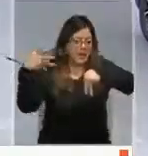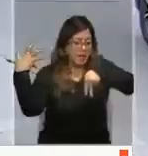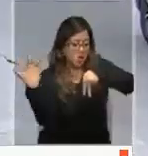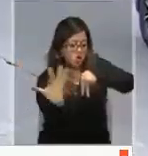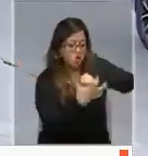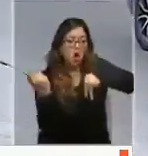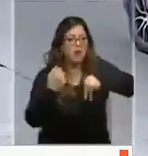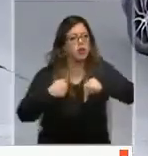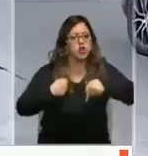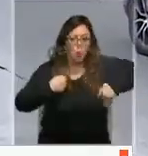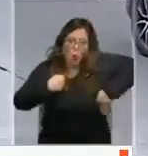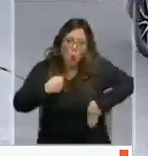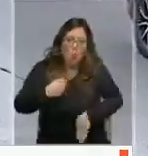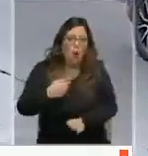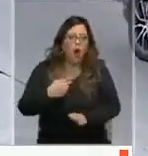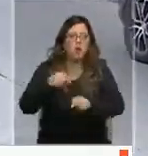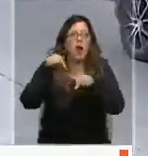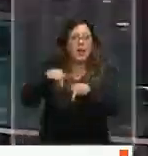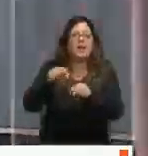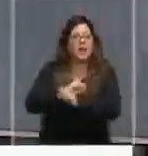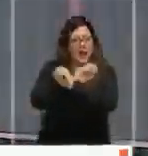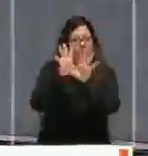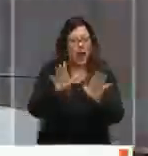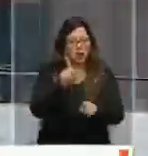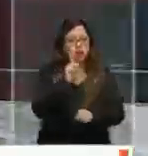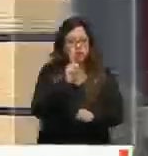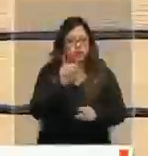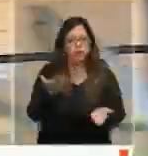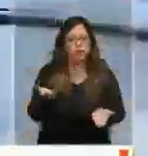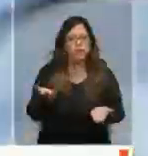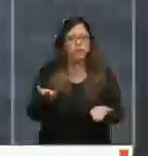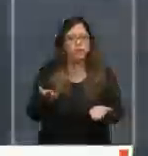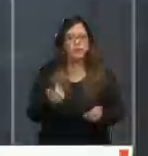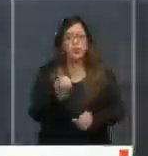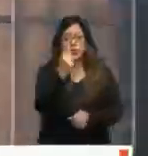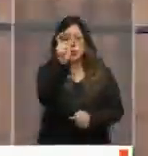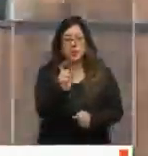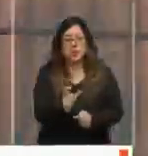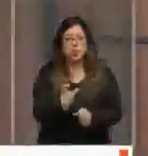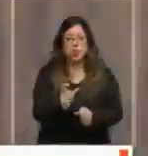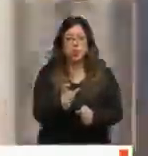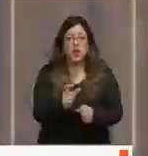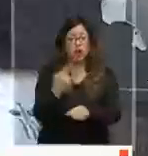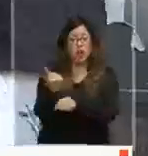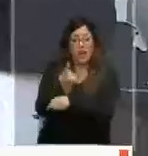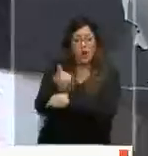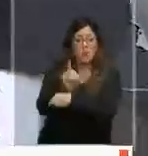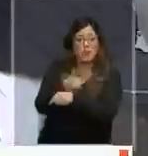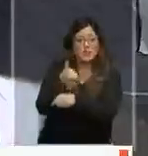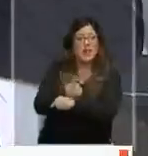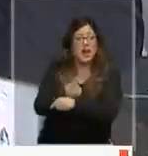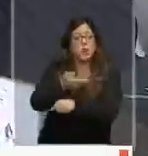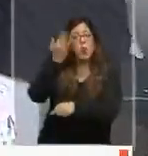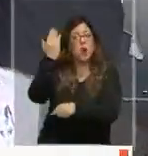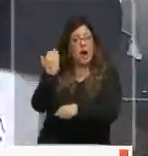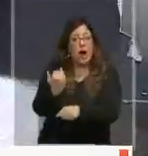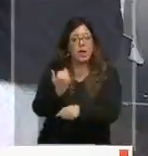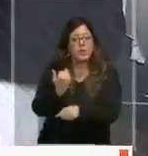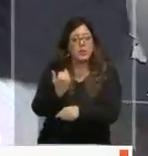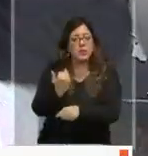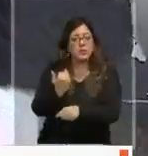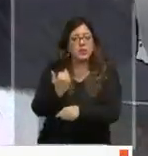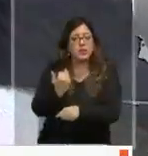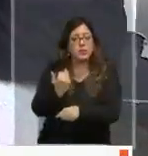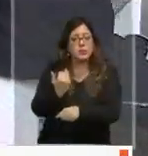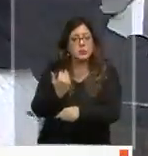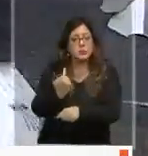Sí, acá ya lo tienen muy claro. De hecho, una de las vecinas con la que hablamos había sufrido en carne propia lo